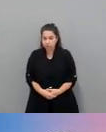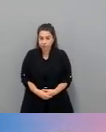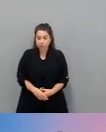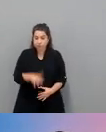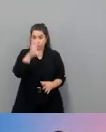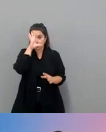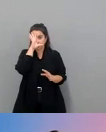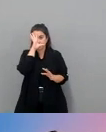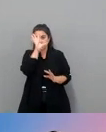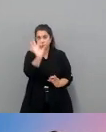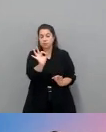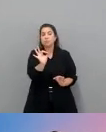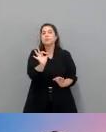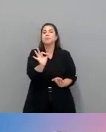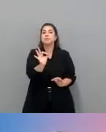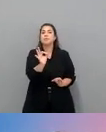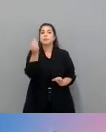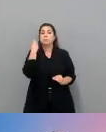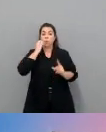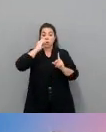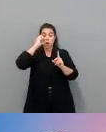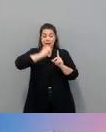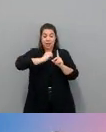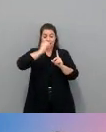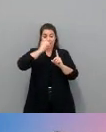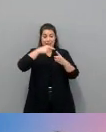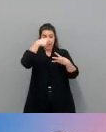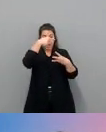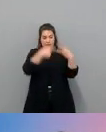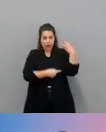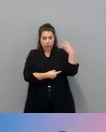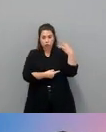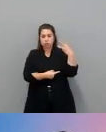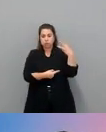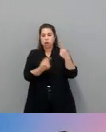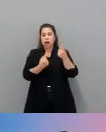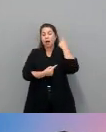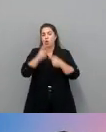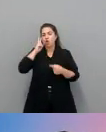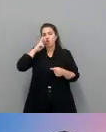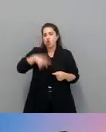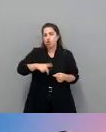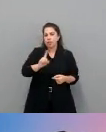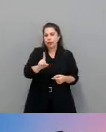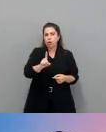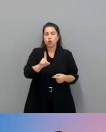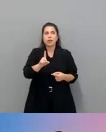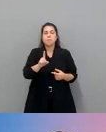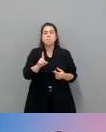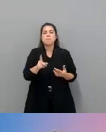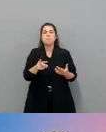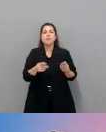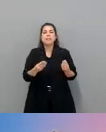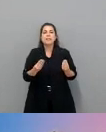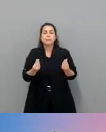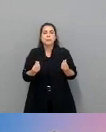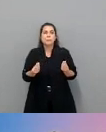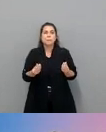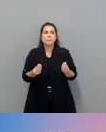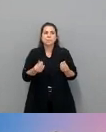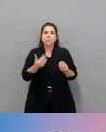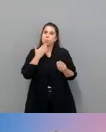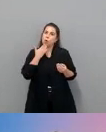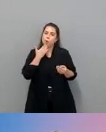Evidentemente, los grados, el grado que nos reconozcan, va de alguna manera a